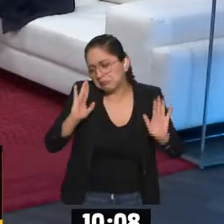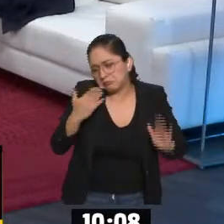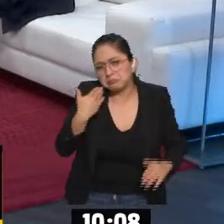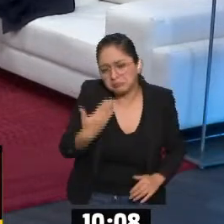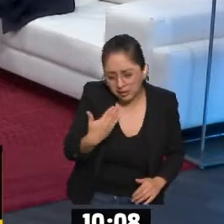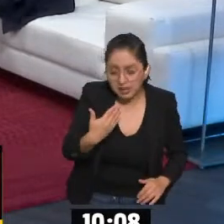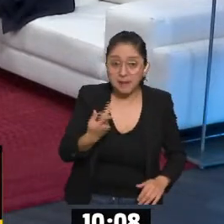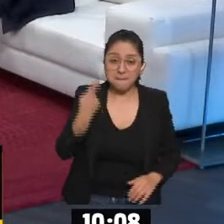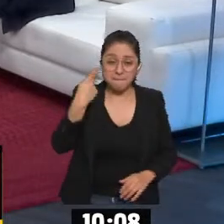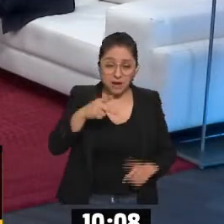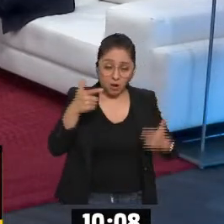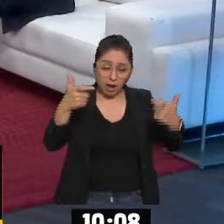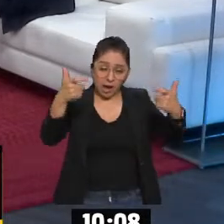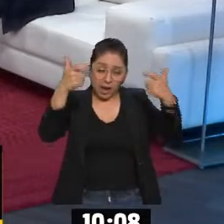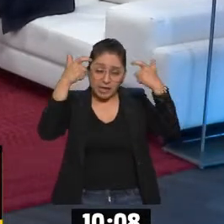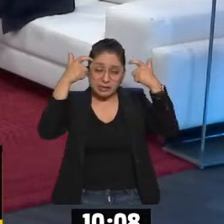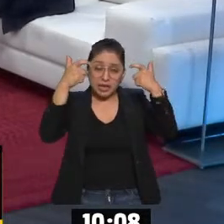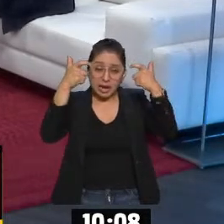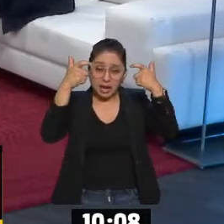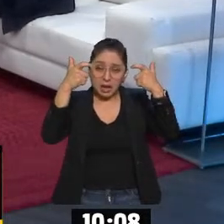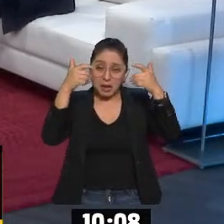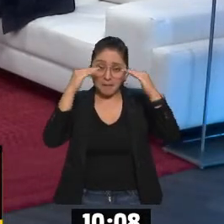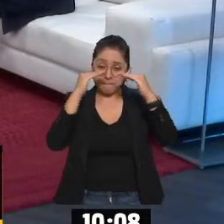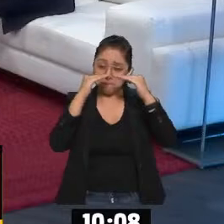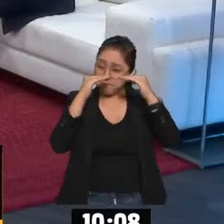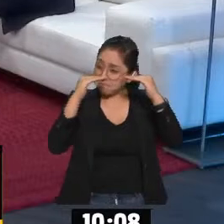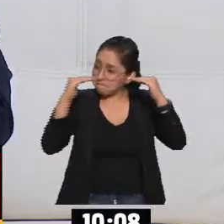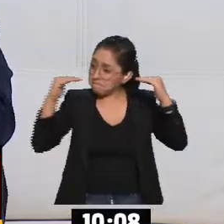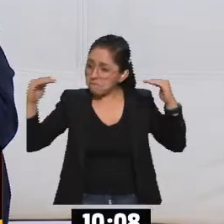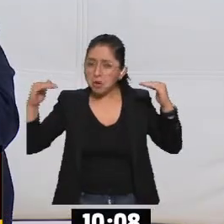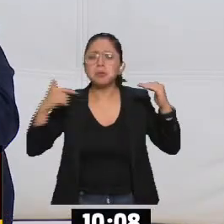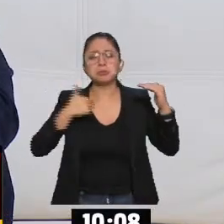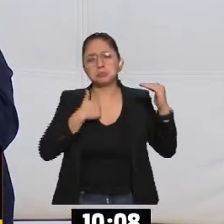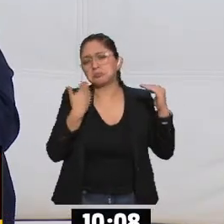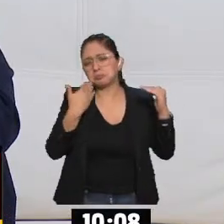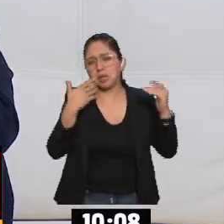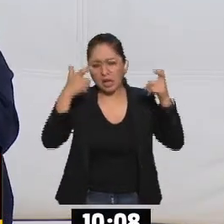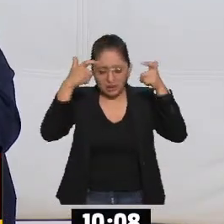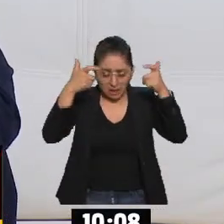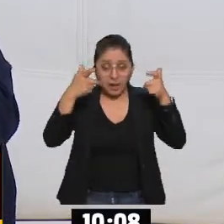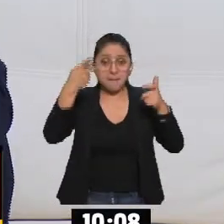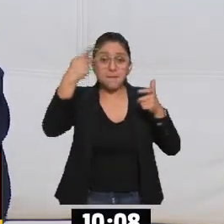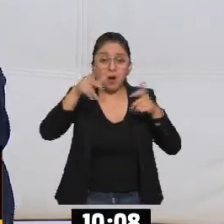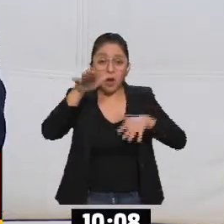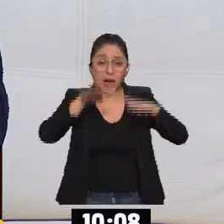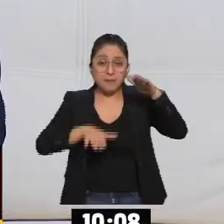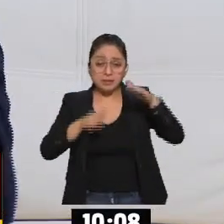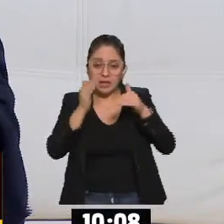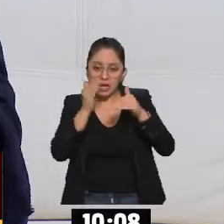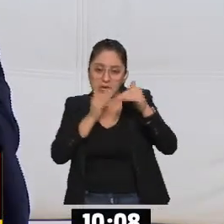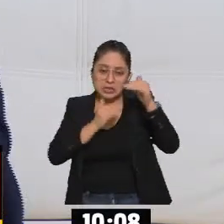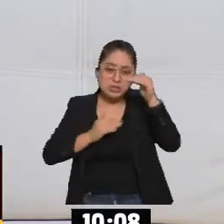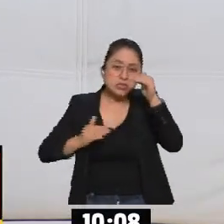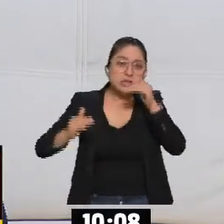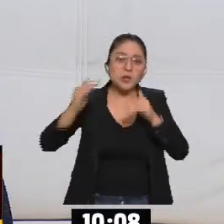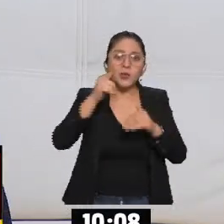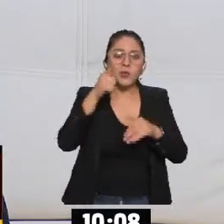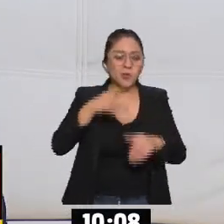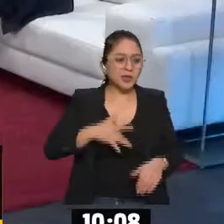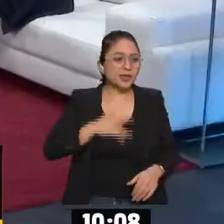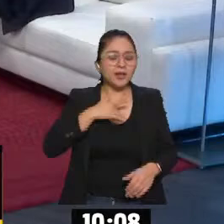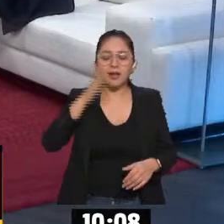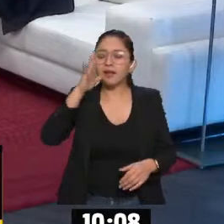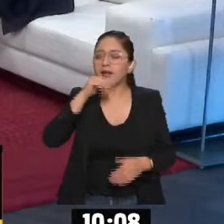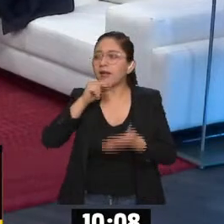de un umbral que es sano para mí y que yo aguanto porque no aguantamos de eso de no dormir, pero de emoción, porque mañana vamos. O tú